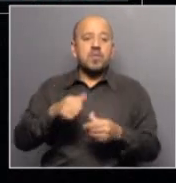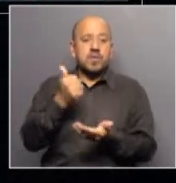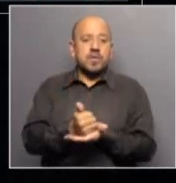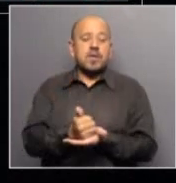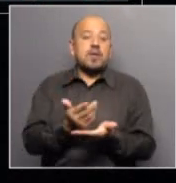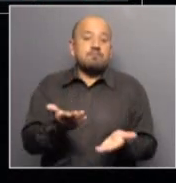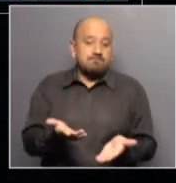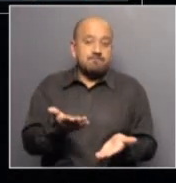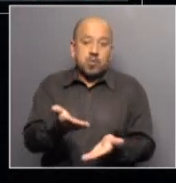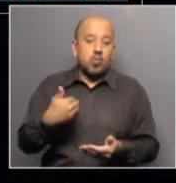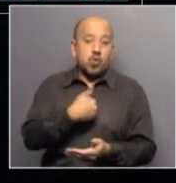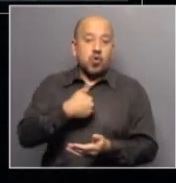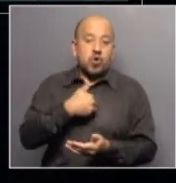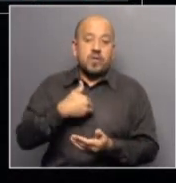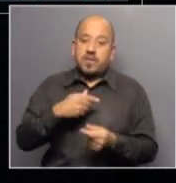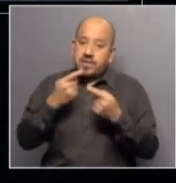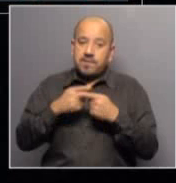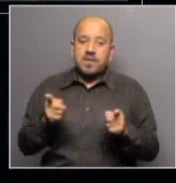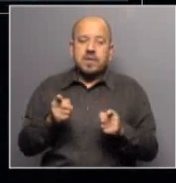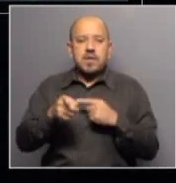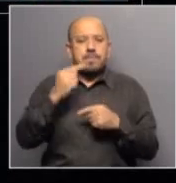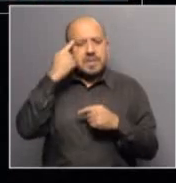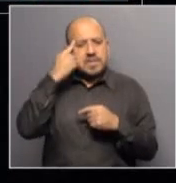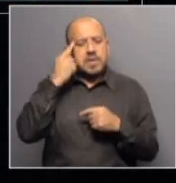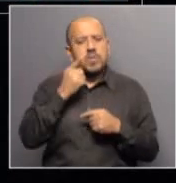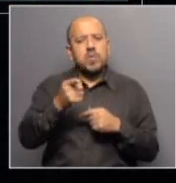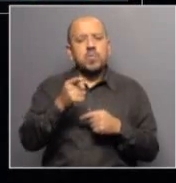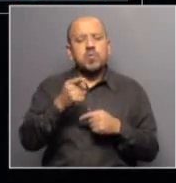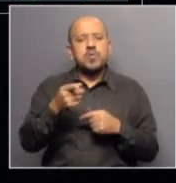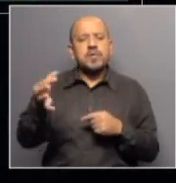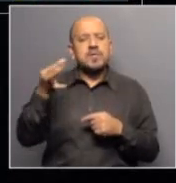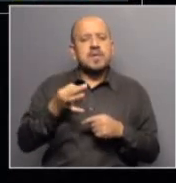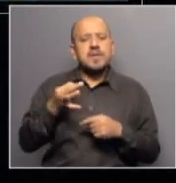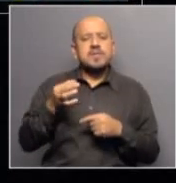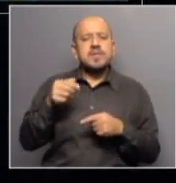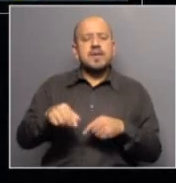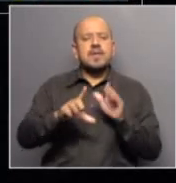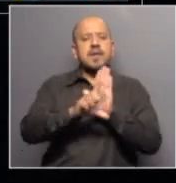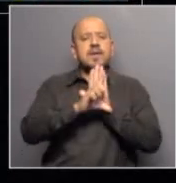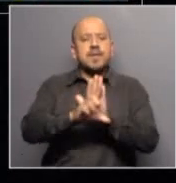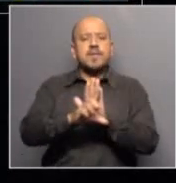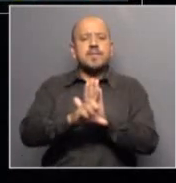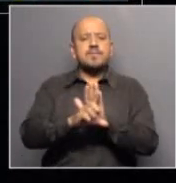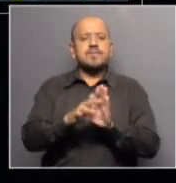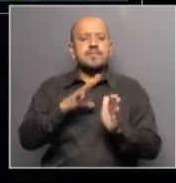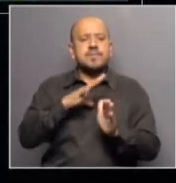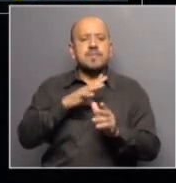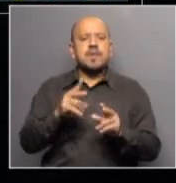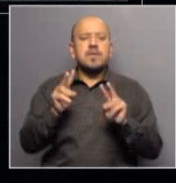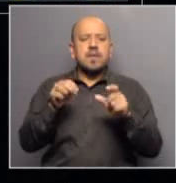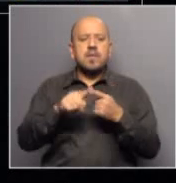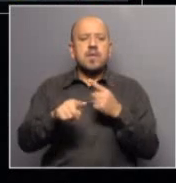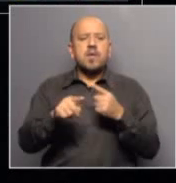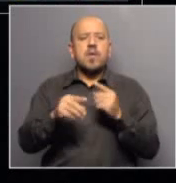poder, por lo cual preocupa. Milton, pensando en esto que vos decías, que de alguna manera la ley establece determinadas condiciones